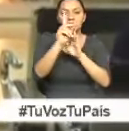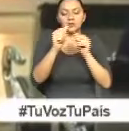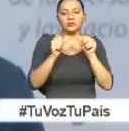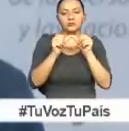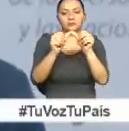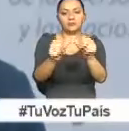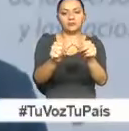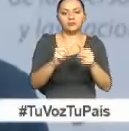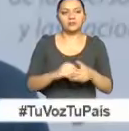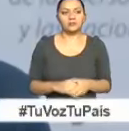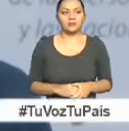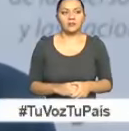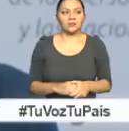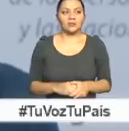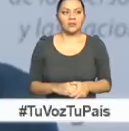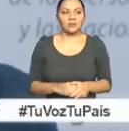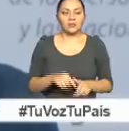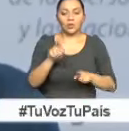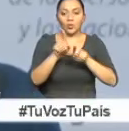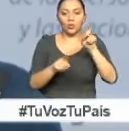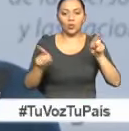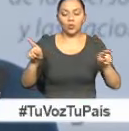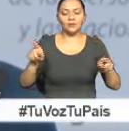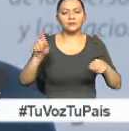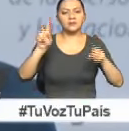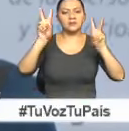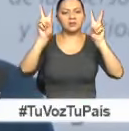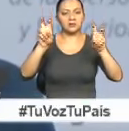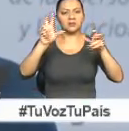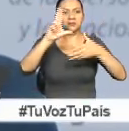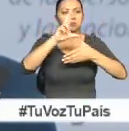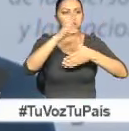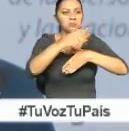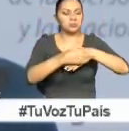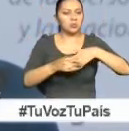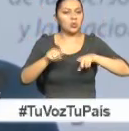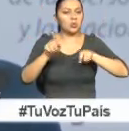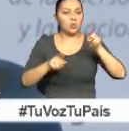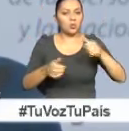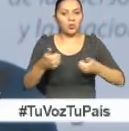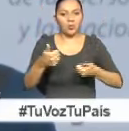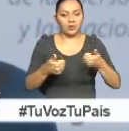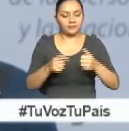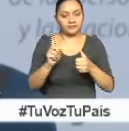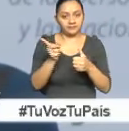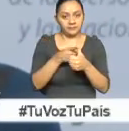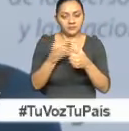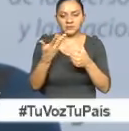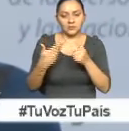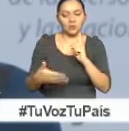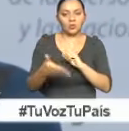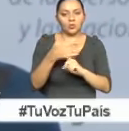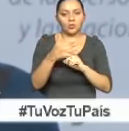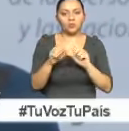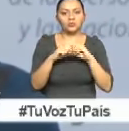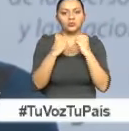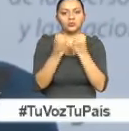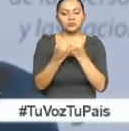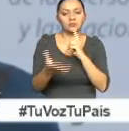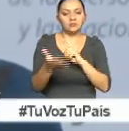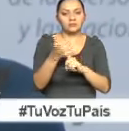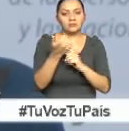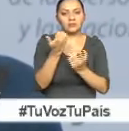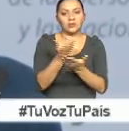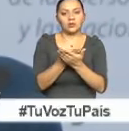sostenible. ¿Cuáles son los temas latinoamericanos que ingresan con mucha fuerza? Uno es mantener los logros sociales y económicos de la